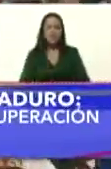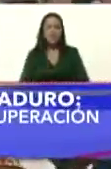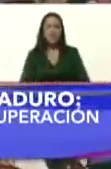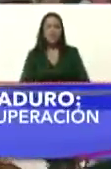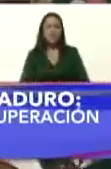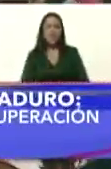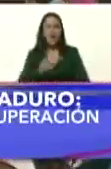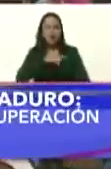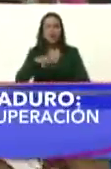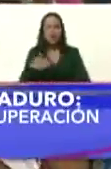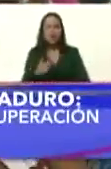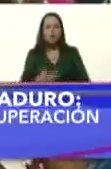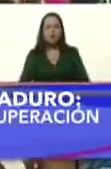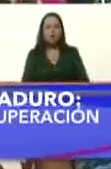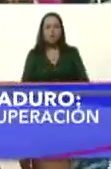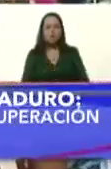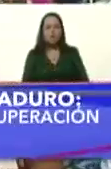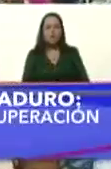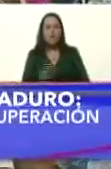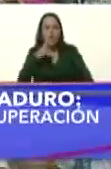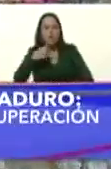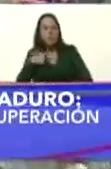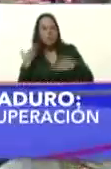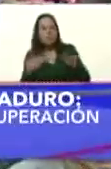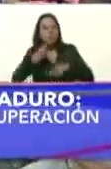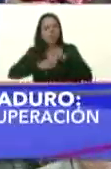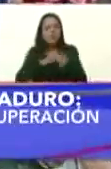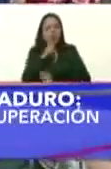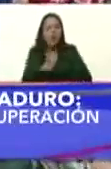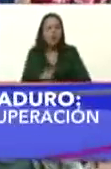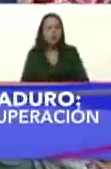A nosotros nos exijan.